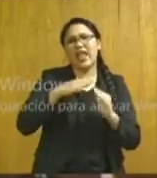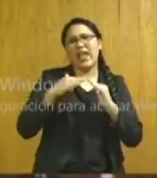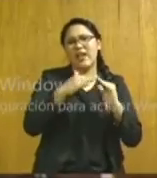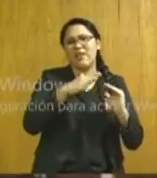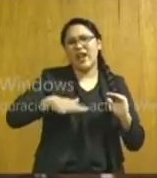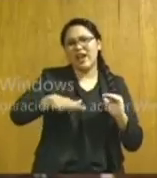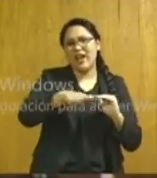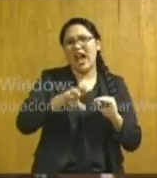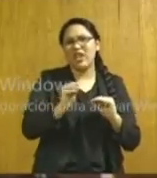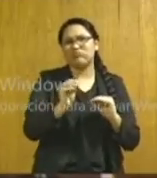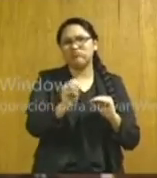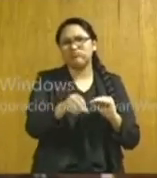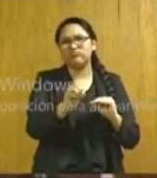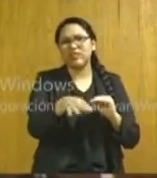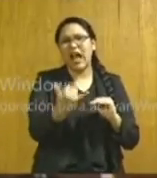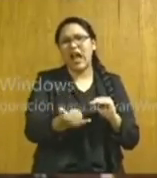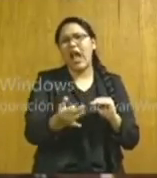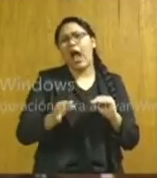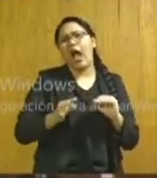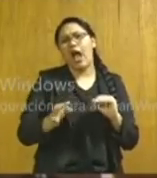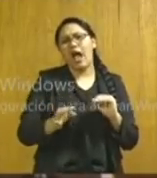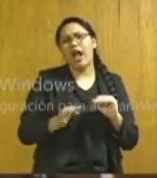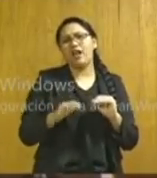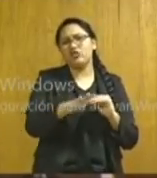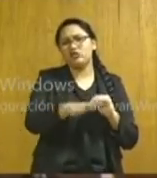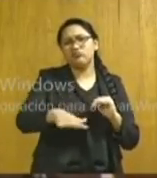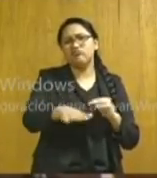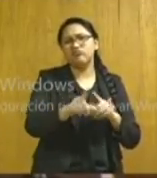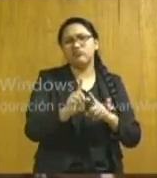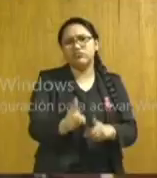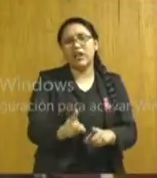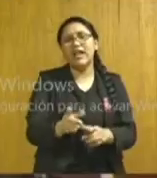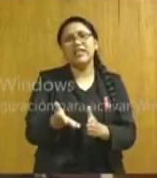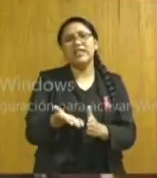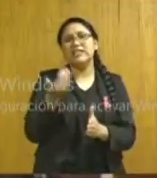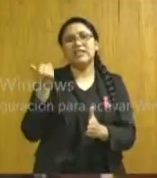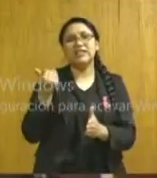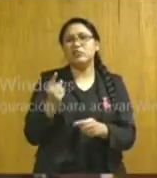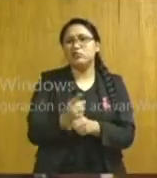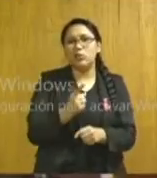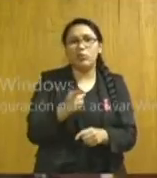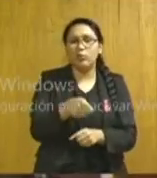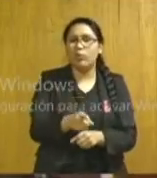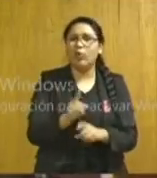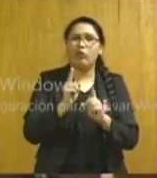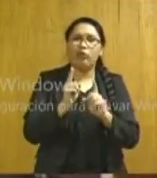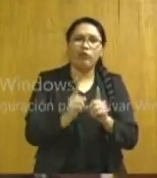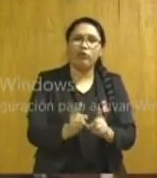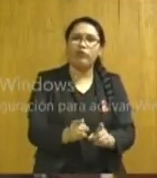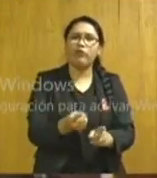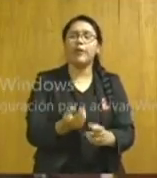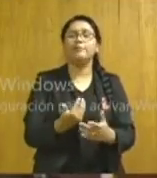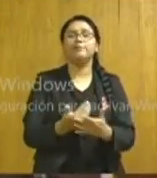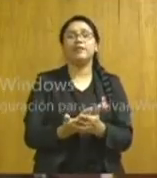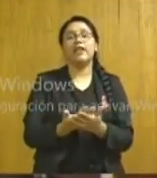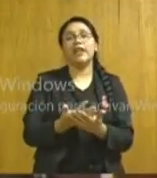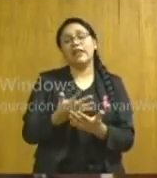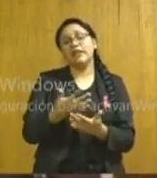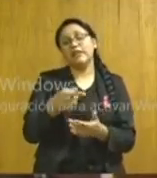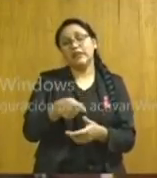el barrio, que está hace muchos años, que no se ha logrado erradicar lamentablemente y que es evidente, ¿no?, que